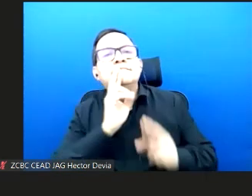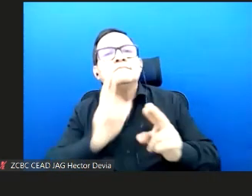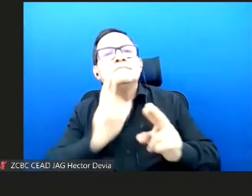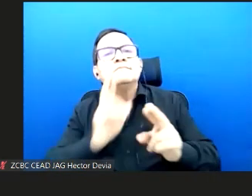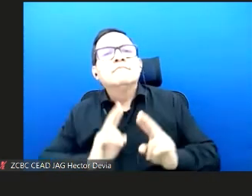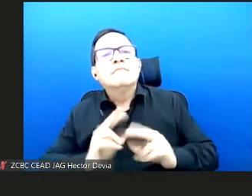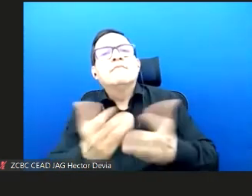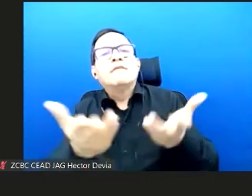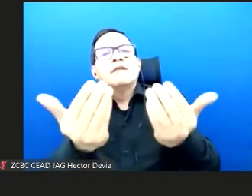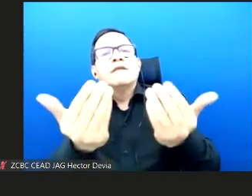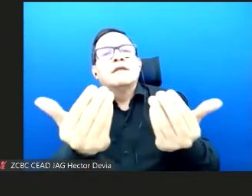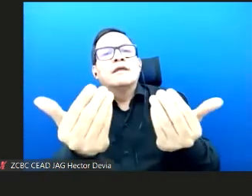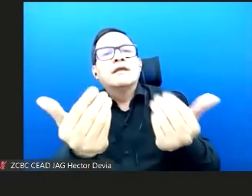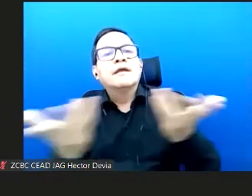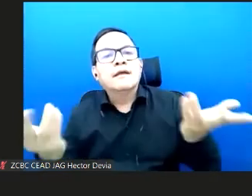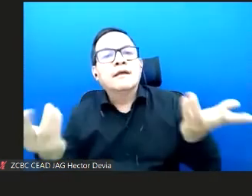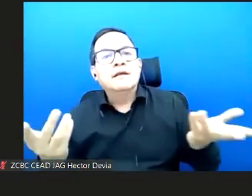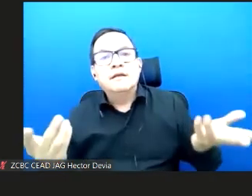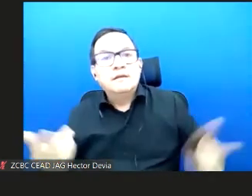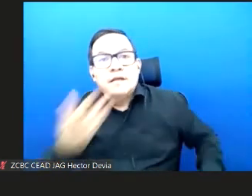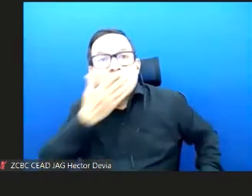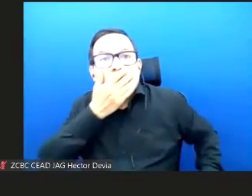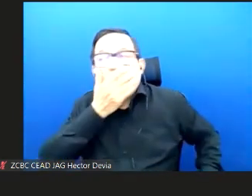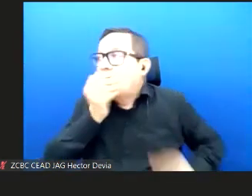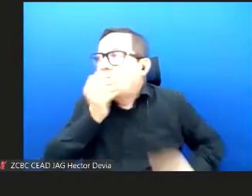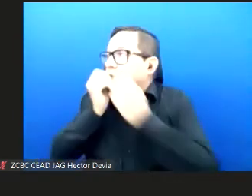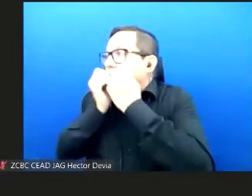¿Listo? ¿No? ¿Todavía no?